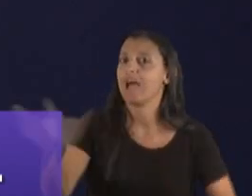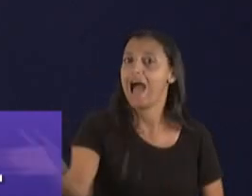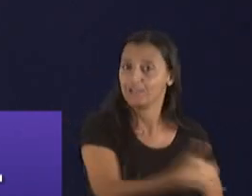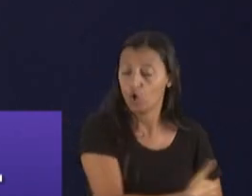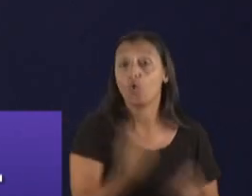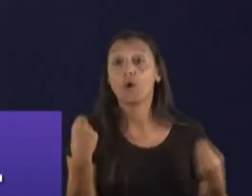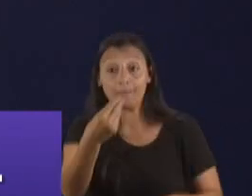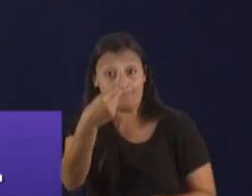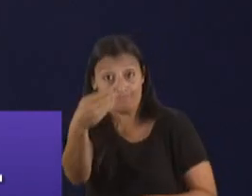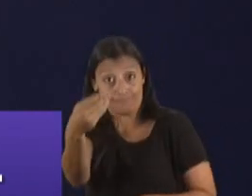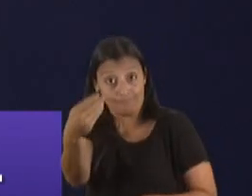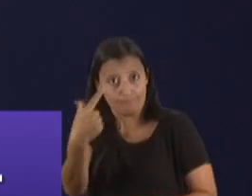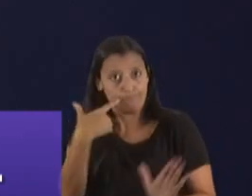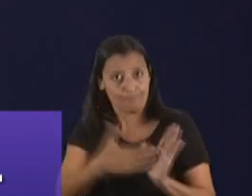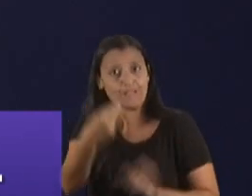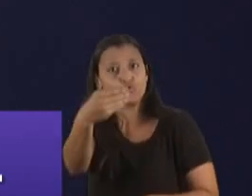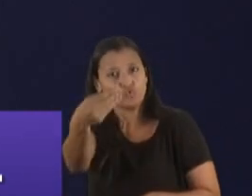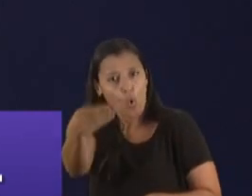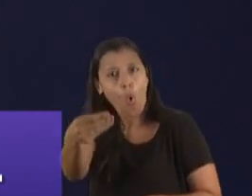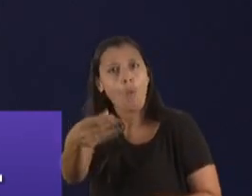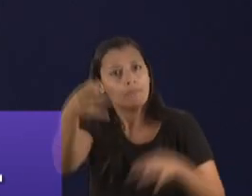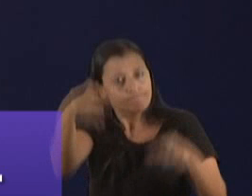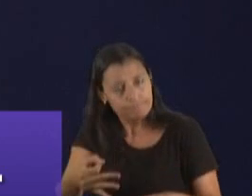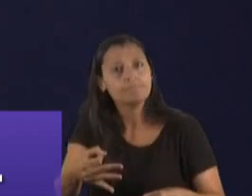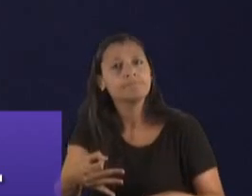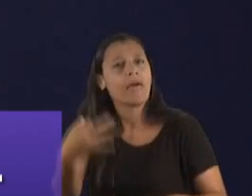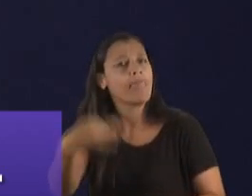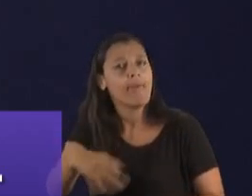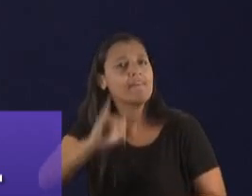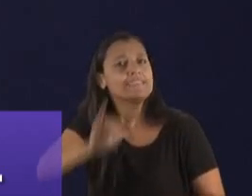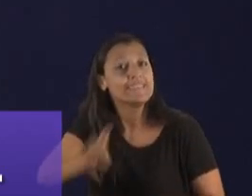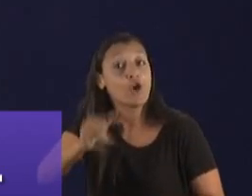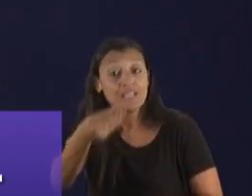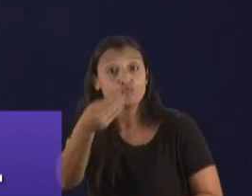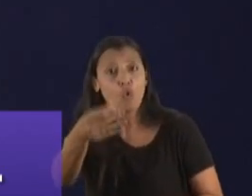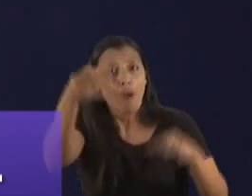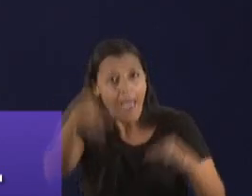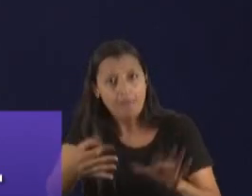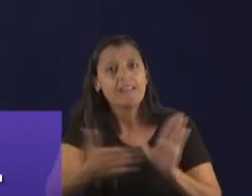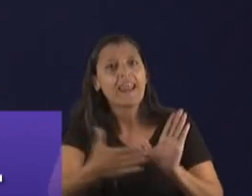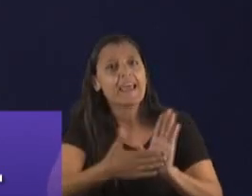que la validación, la nominalidad de la SUBE, que es exigible para la recepción de subsidio,